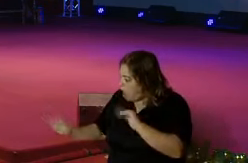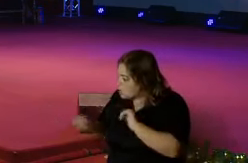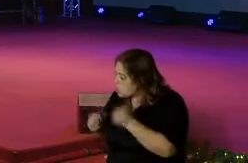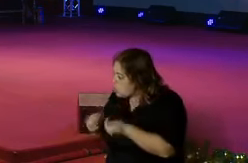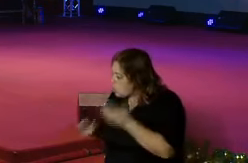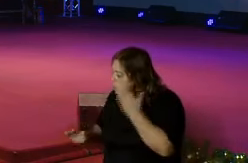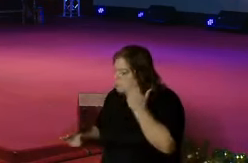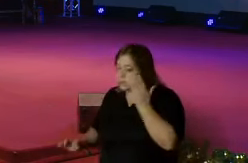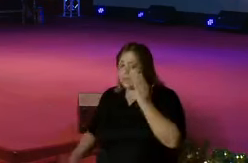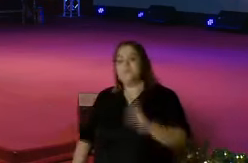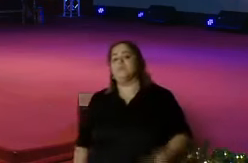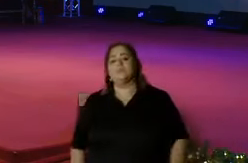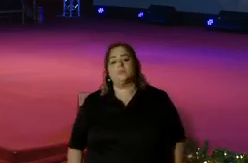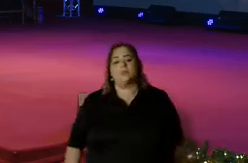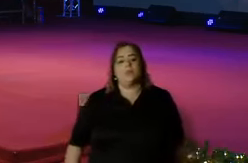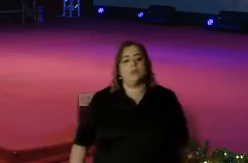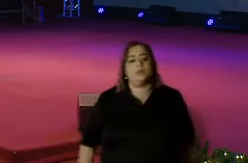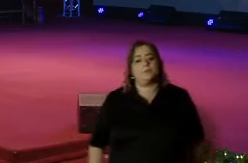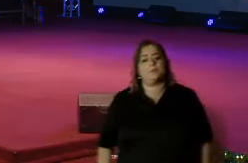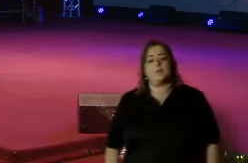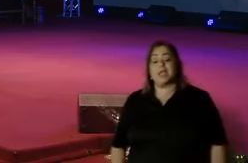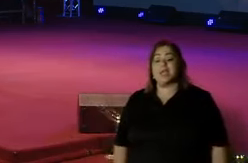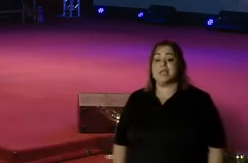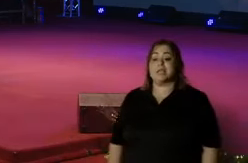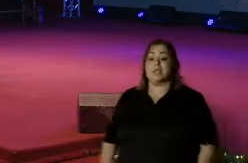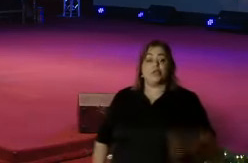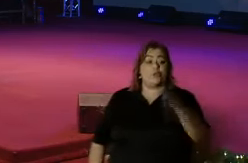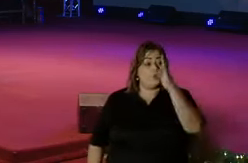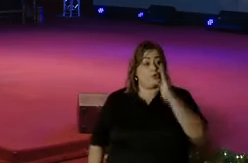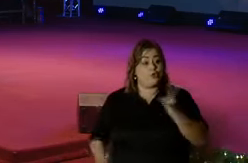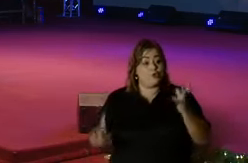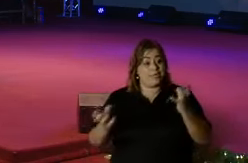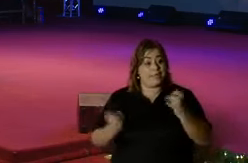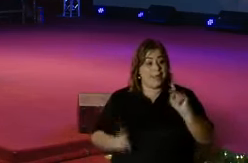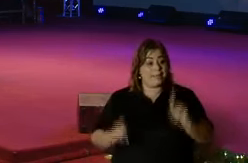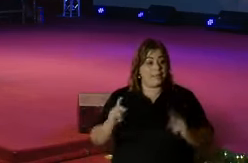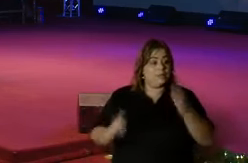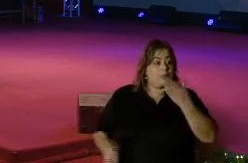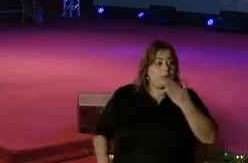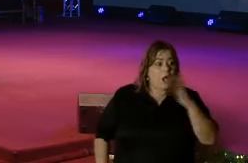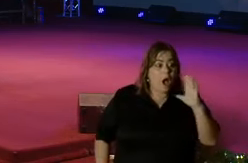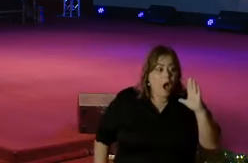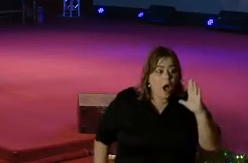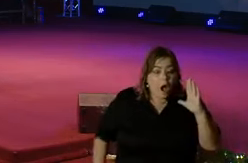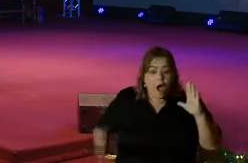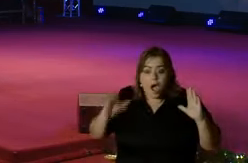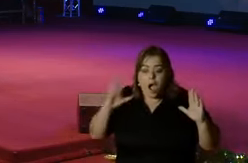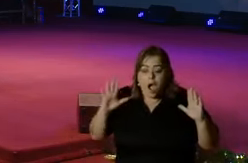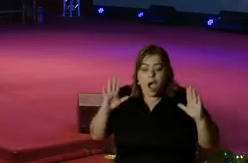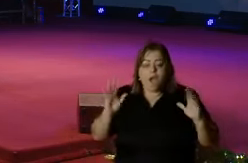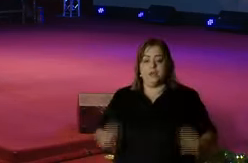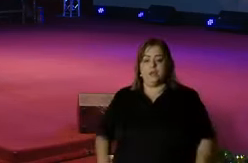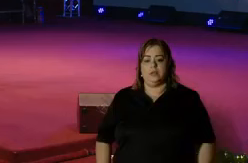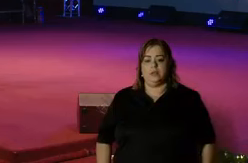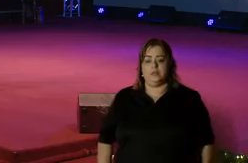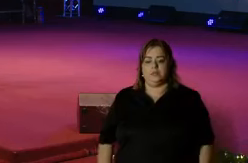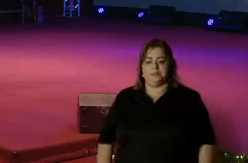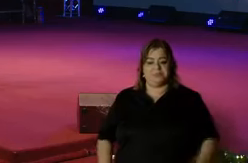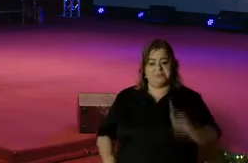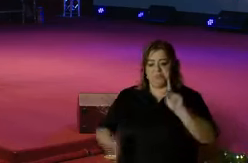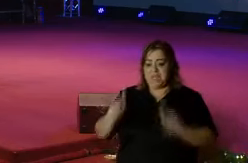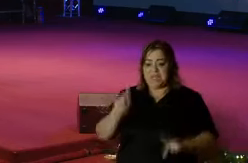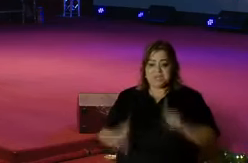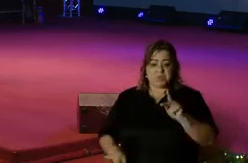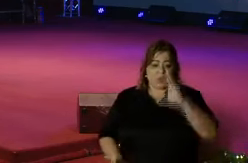Y Dios está para espantarnos en estos días. Dios está para espantar a aquellos que no